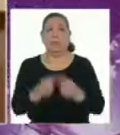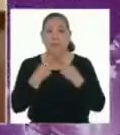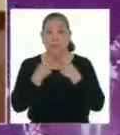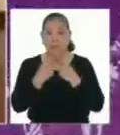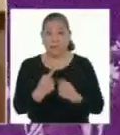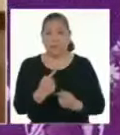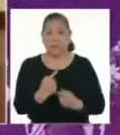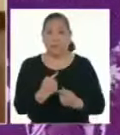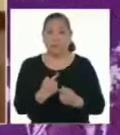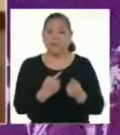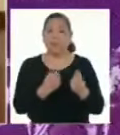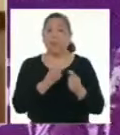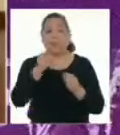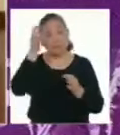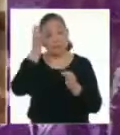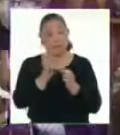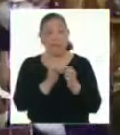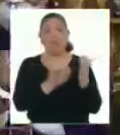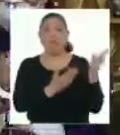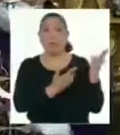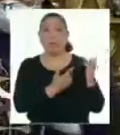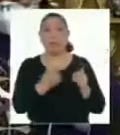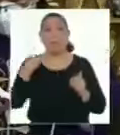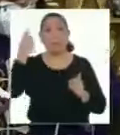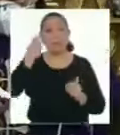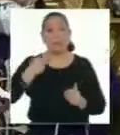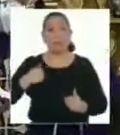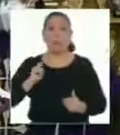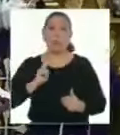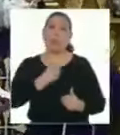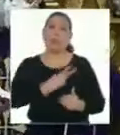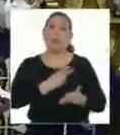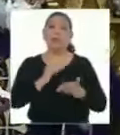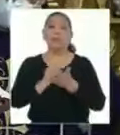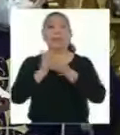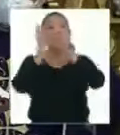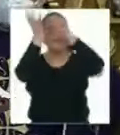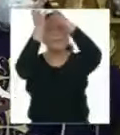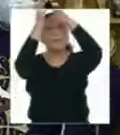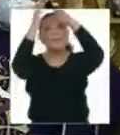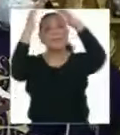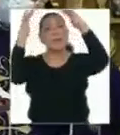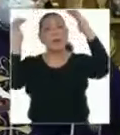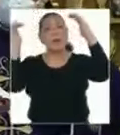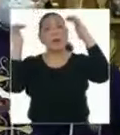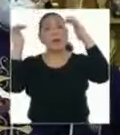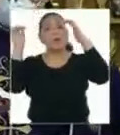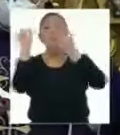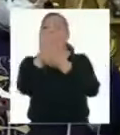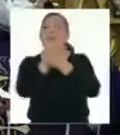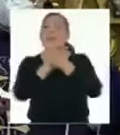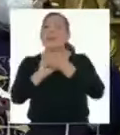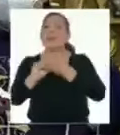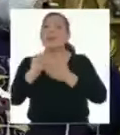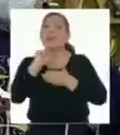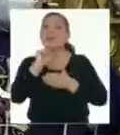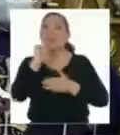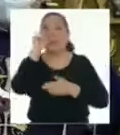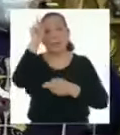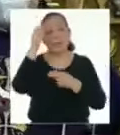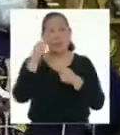Digamos con fe y esperanza. Padre nuestro, que estás en los cielos,